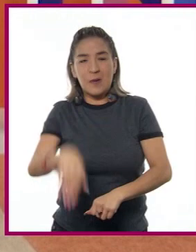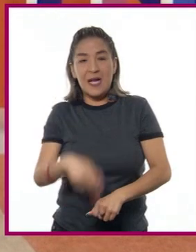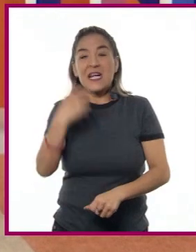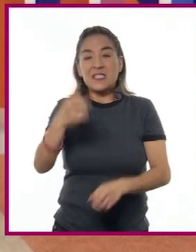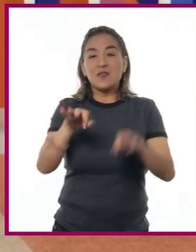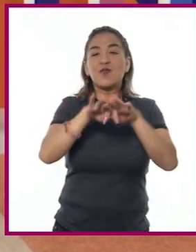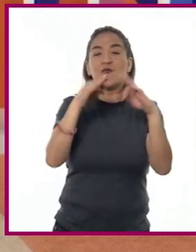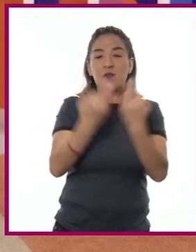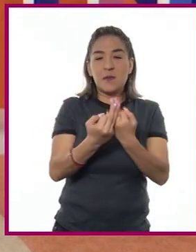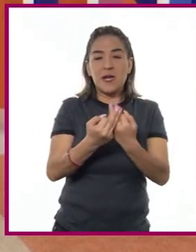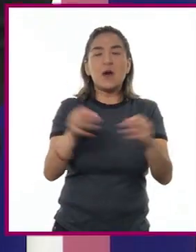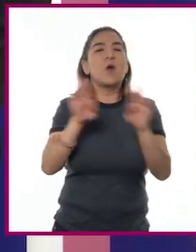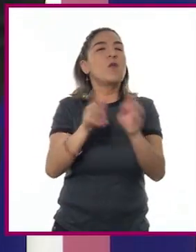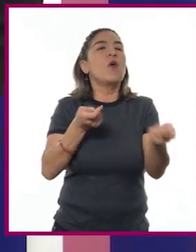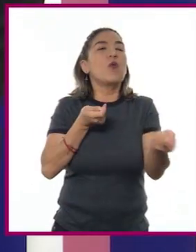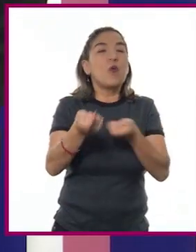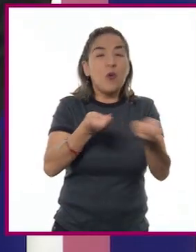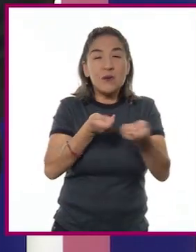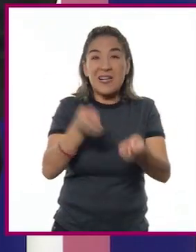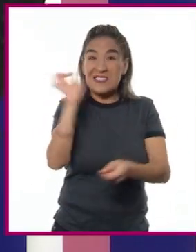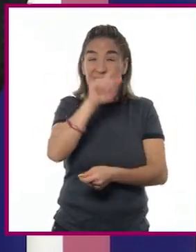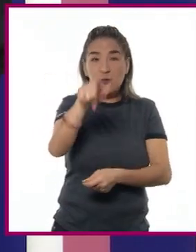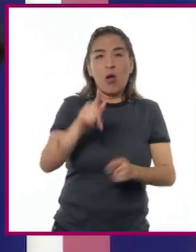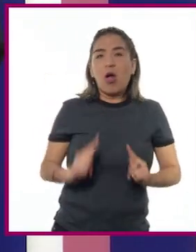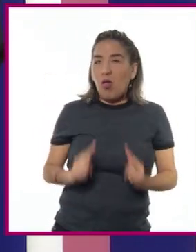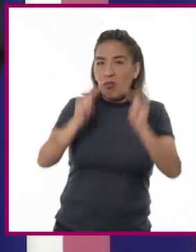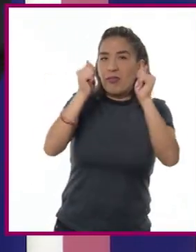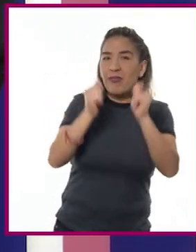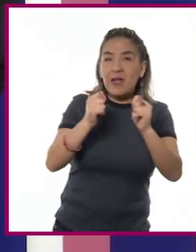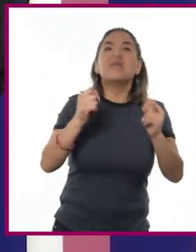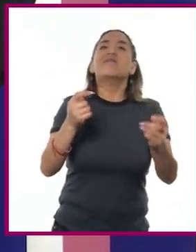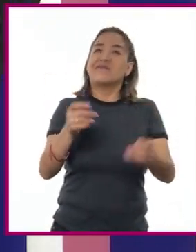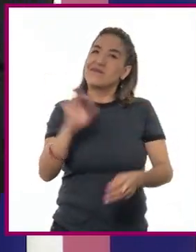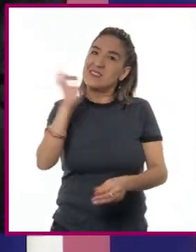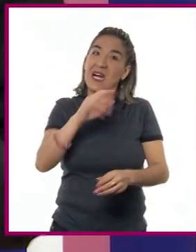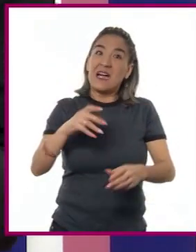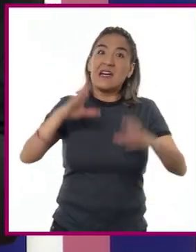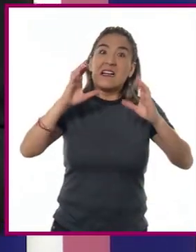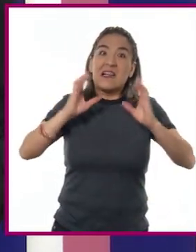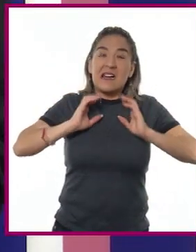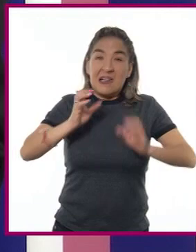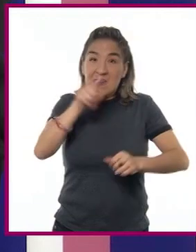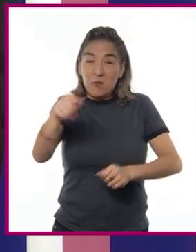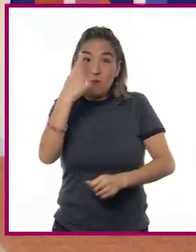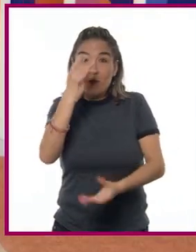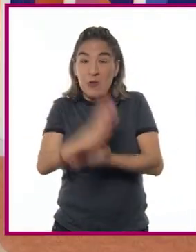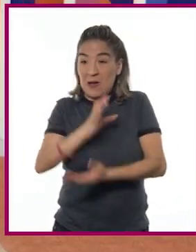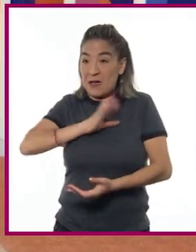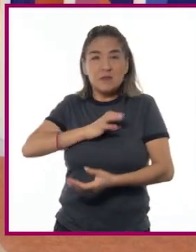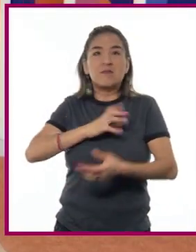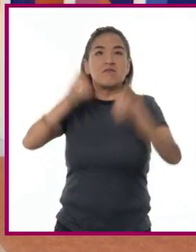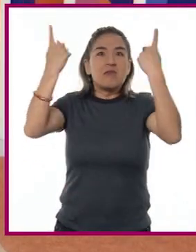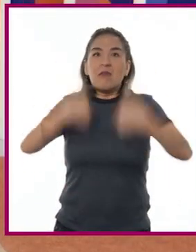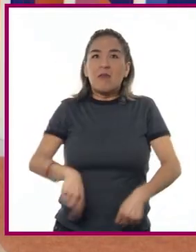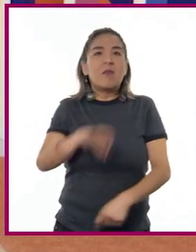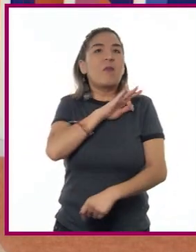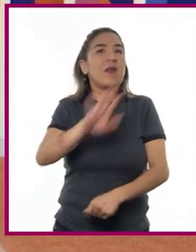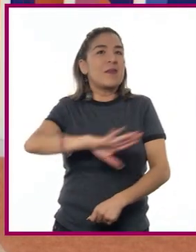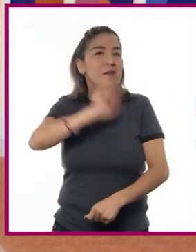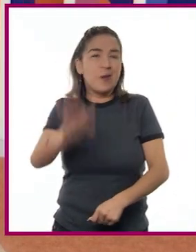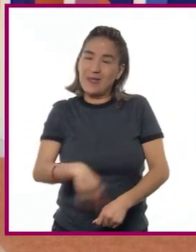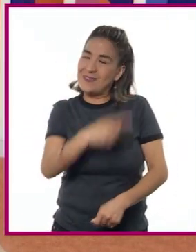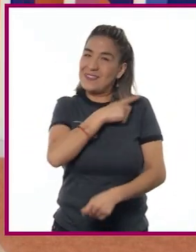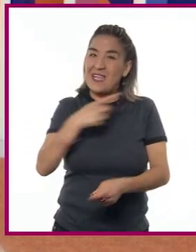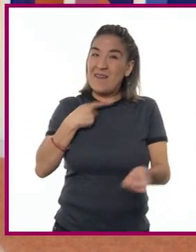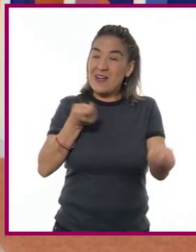forma, pero es de manera controlada, porque si no lo controlamos, no solamente matamos al cáncer, sino matamos todo lo demás. Sí. Y otra forma de